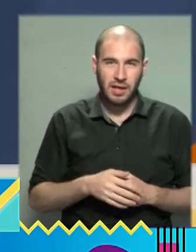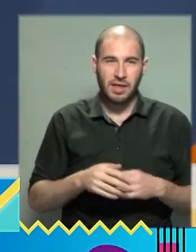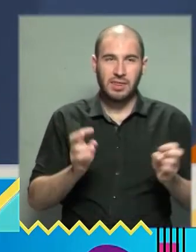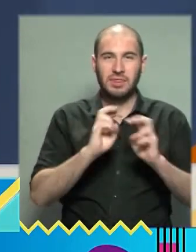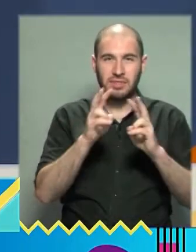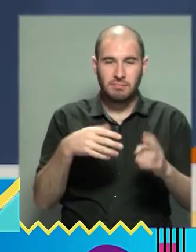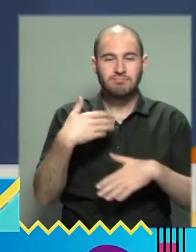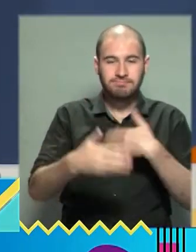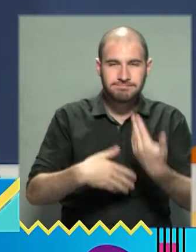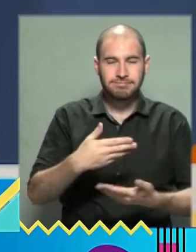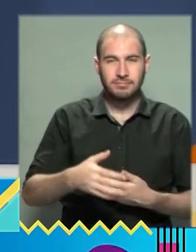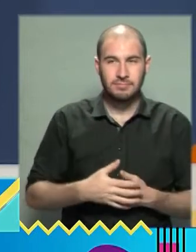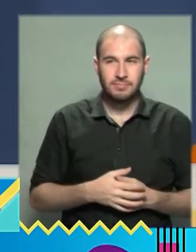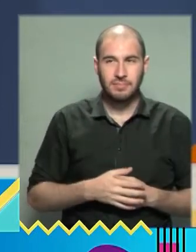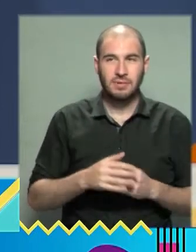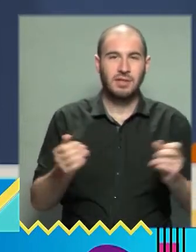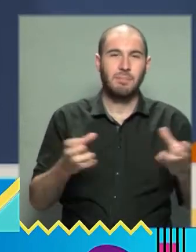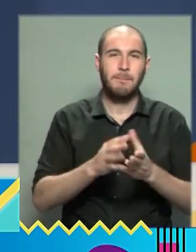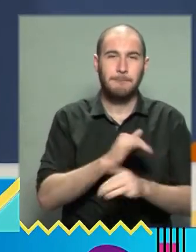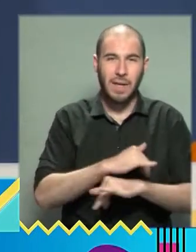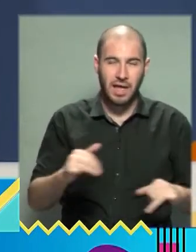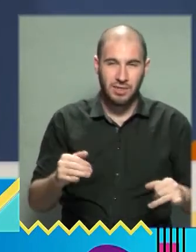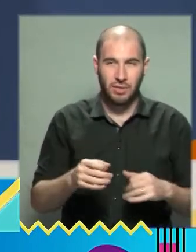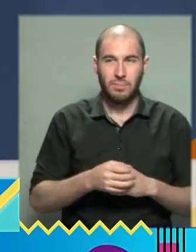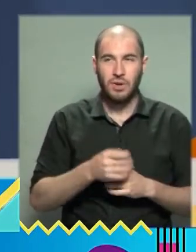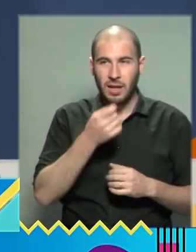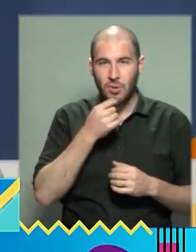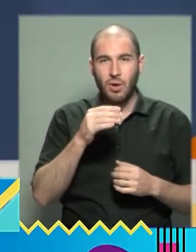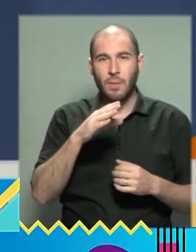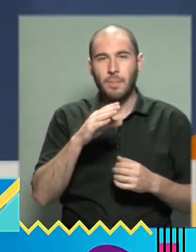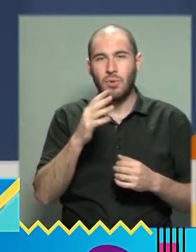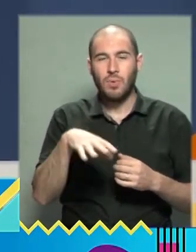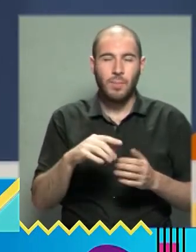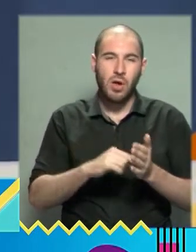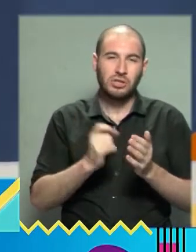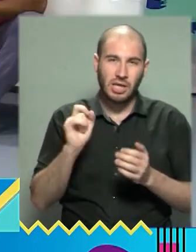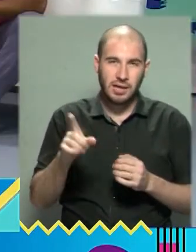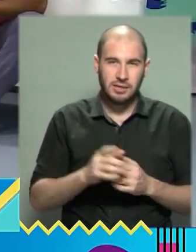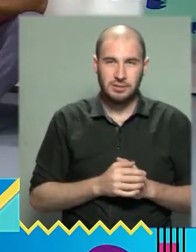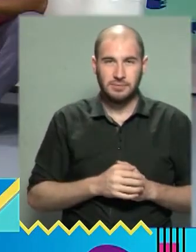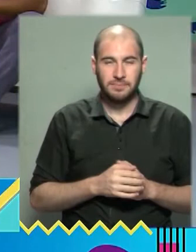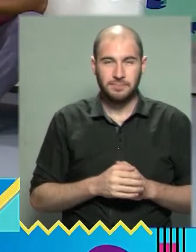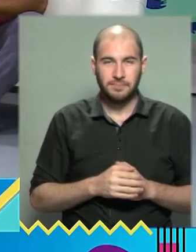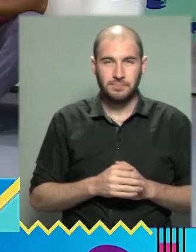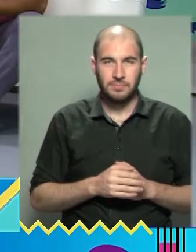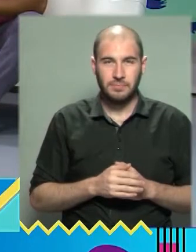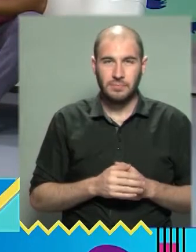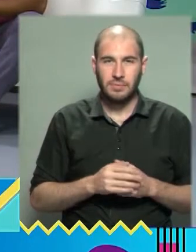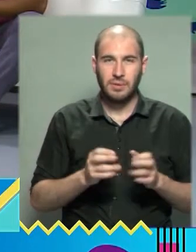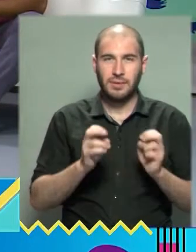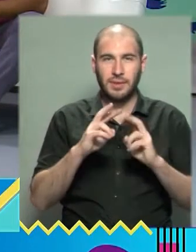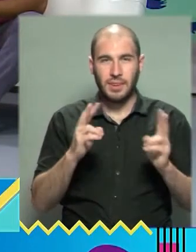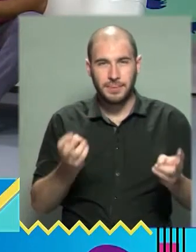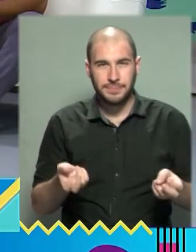cuestiones que van saliendo a nivel mediático, como por ejemplo el de Bahía Blanca, cuestiones que son más que nada,